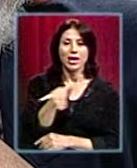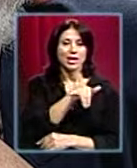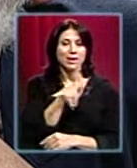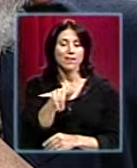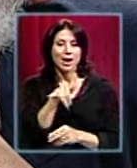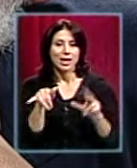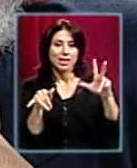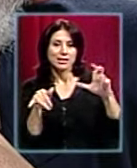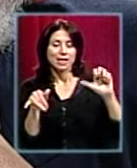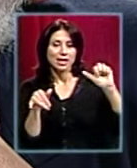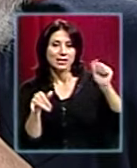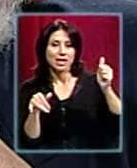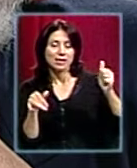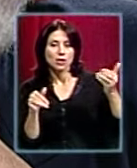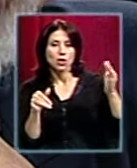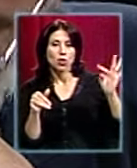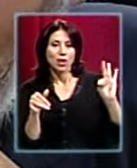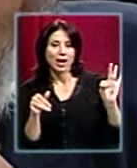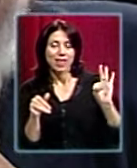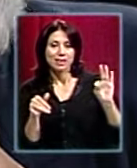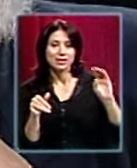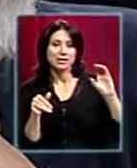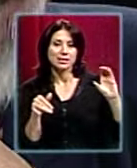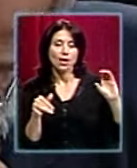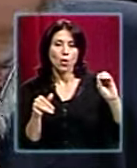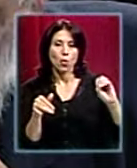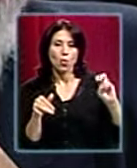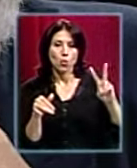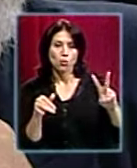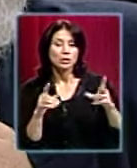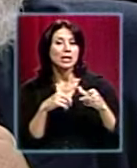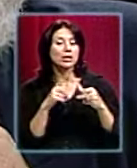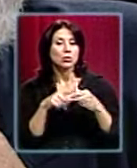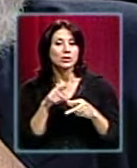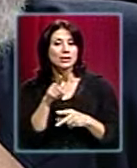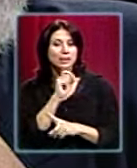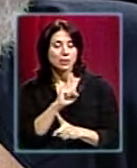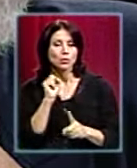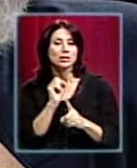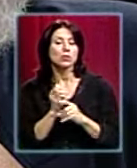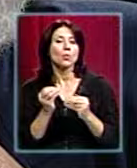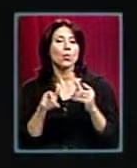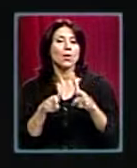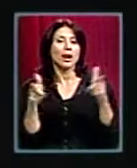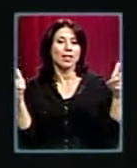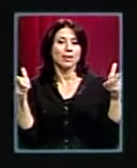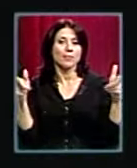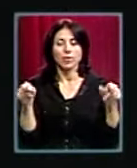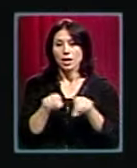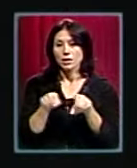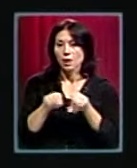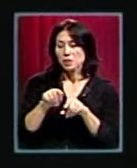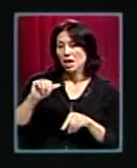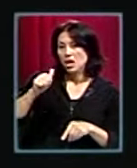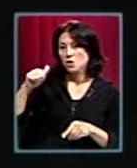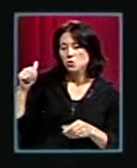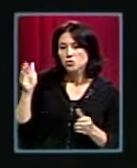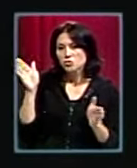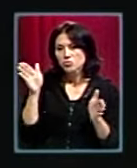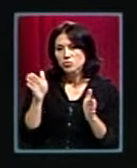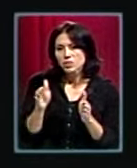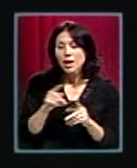a 310 toneladas de CO2, ¿verdad? Entonces es un efecto bastante grande. Y hay otros que son menores, pero